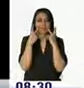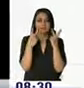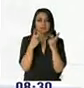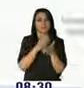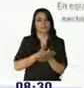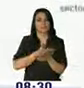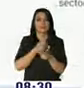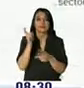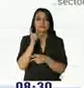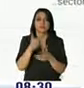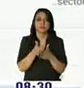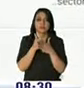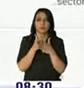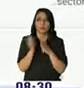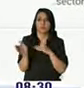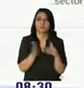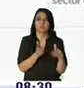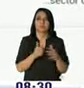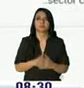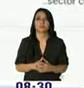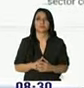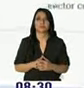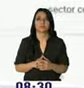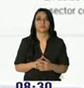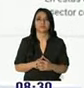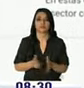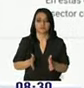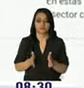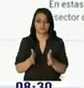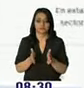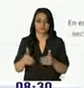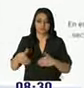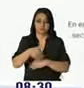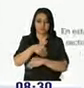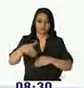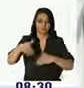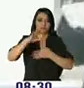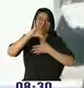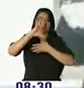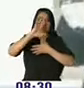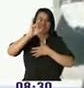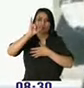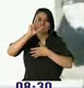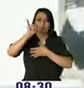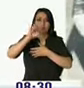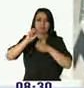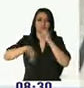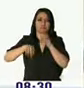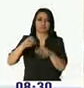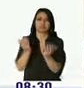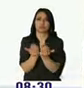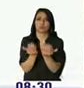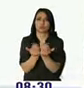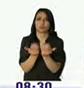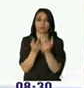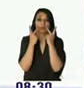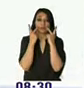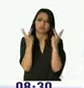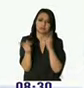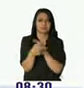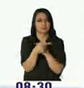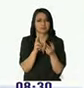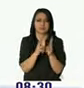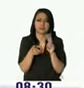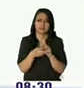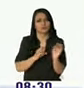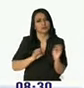ayuda. Por acá, condiciones se encuentran en el Paso Patronal, calle América y Rumipamba, basura, increíble esto, ¿eh? Vean, vecinos, no